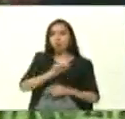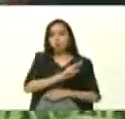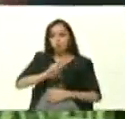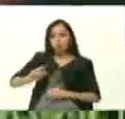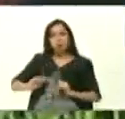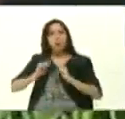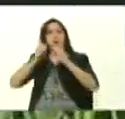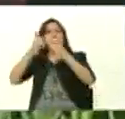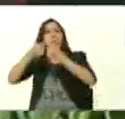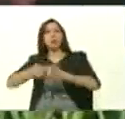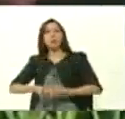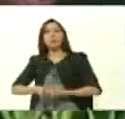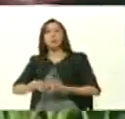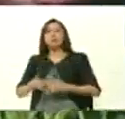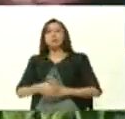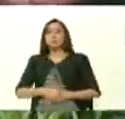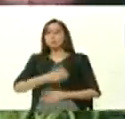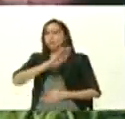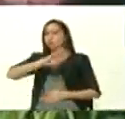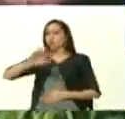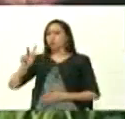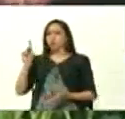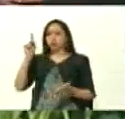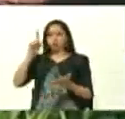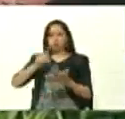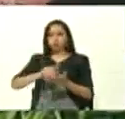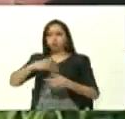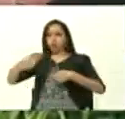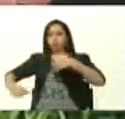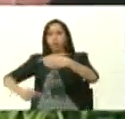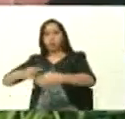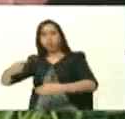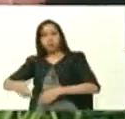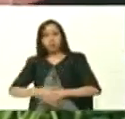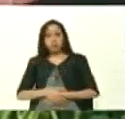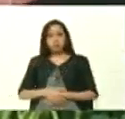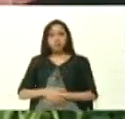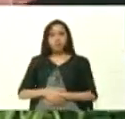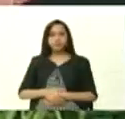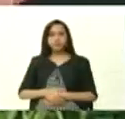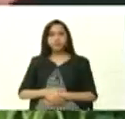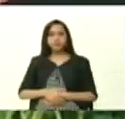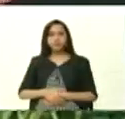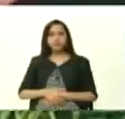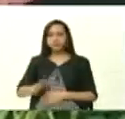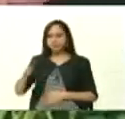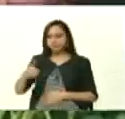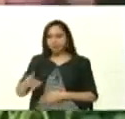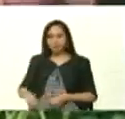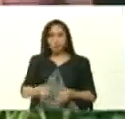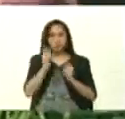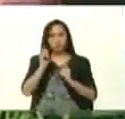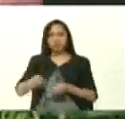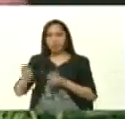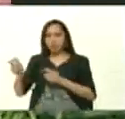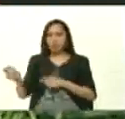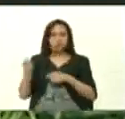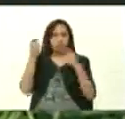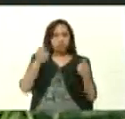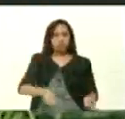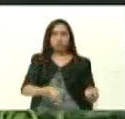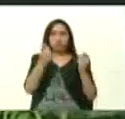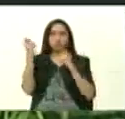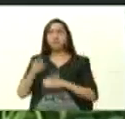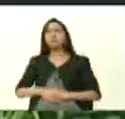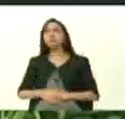comenzar va a estar abierto en los próximos días para el tema de la pesca artesanal. Y también tenemos allí a